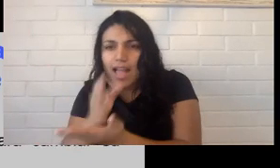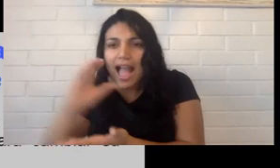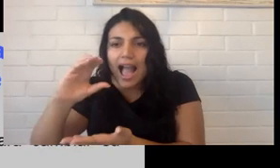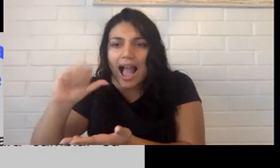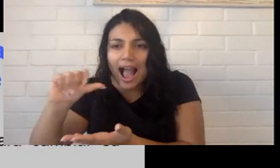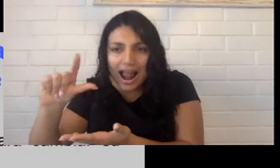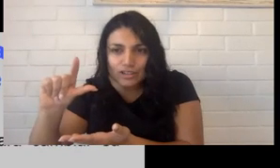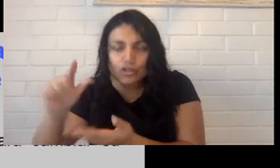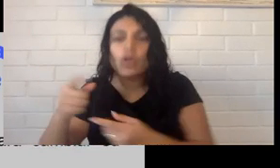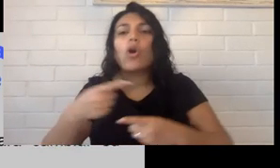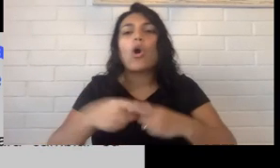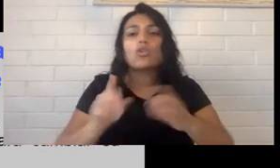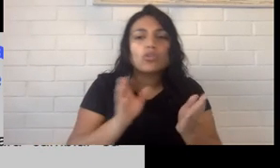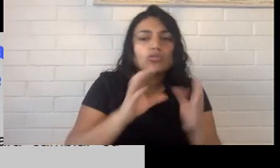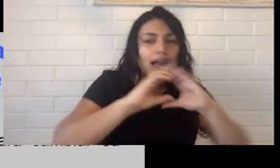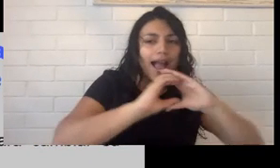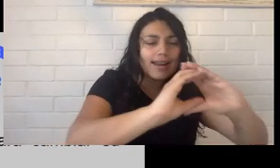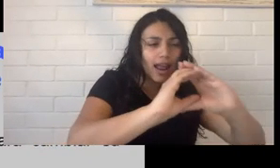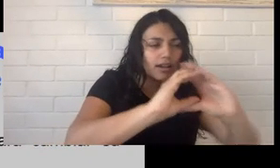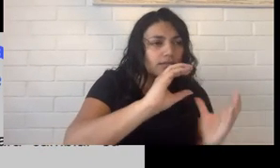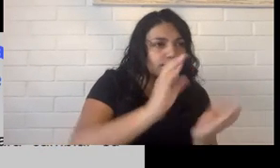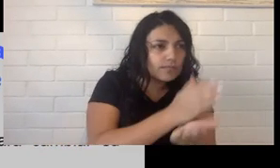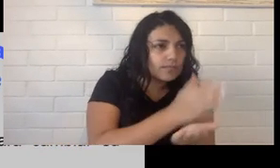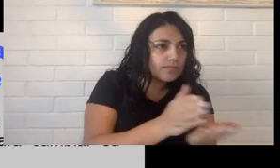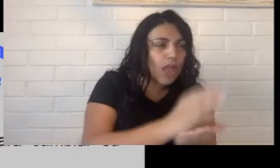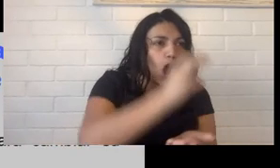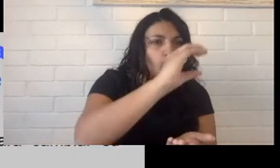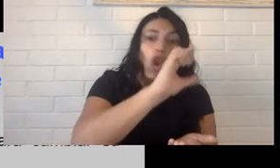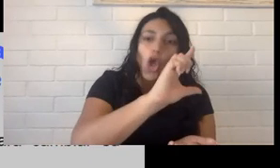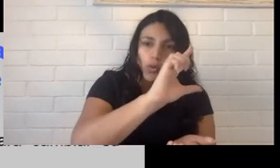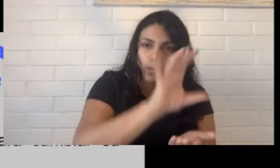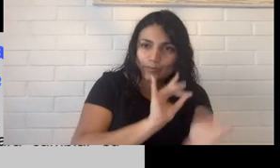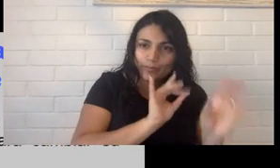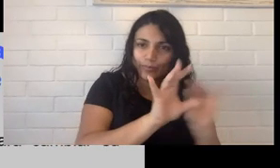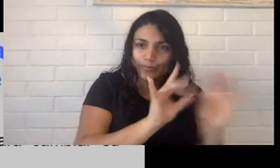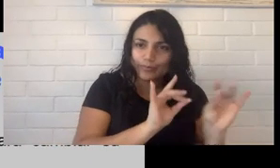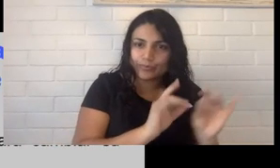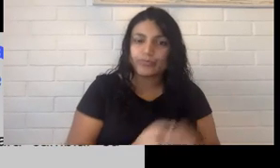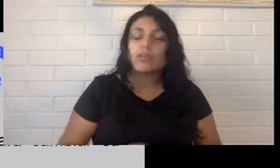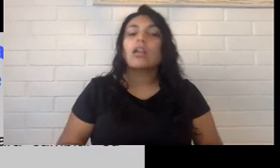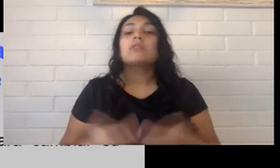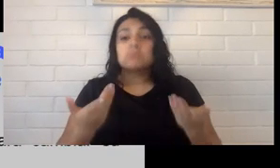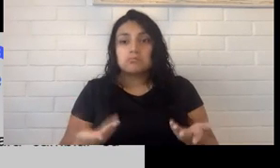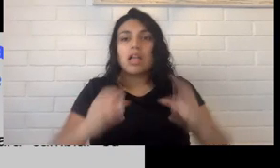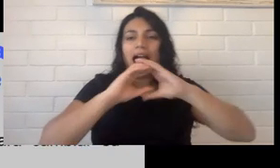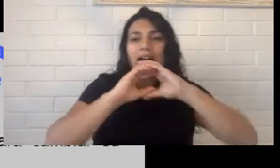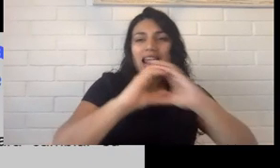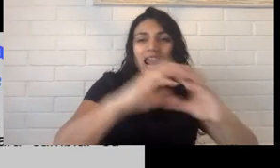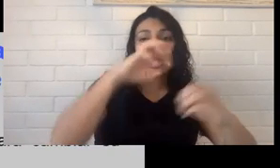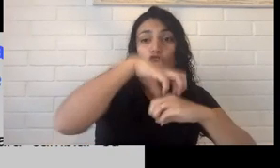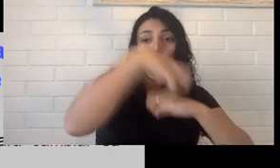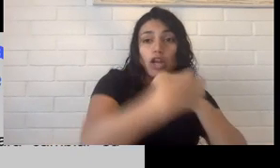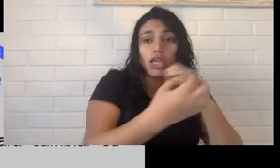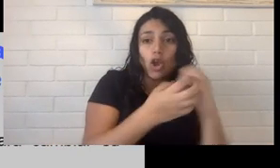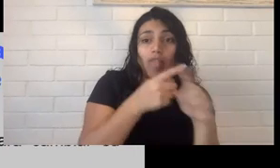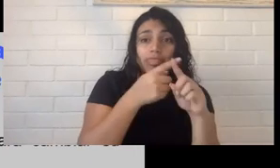Y también hay canales de cloruro. Pero los canales iónicos a la vez son diferentes